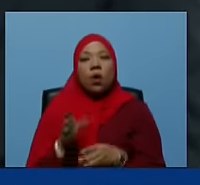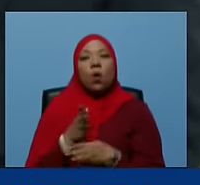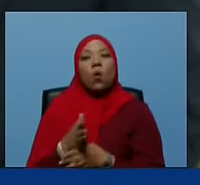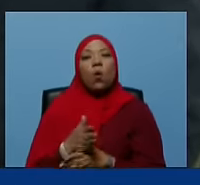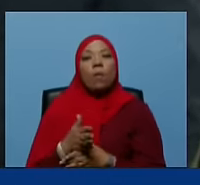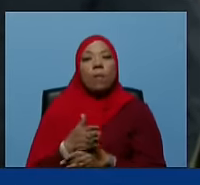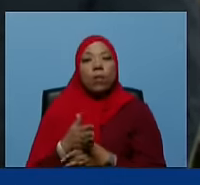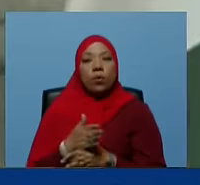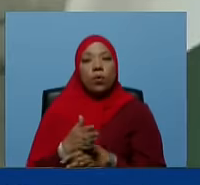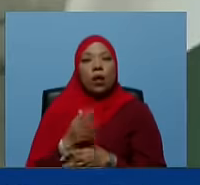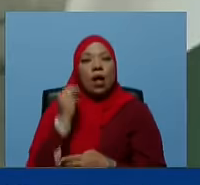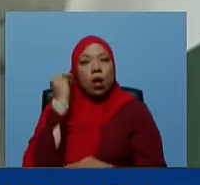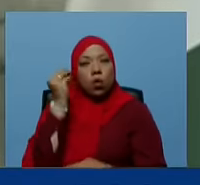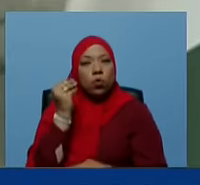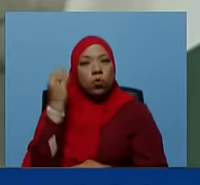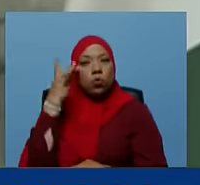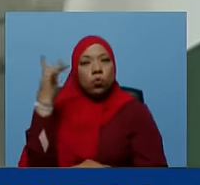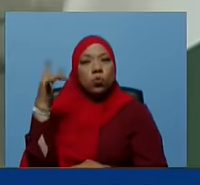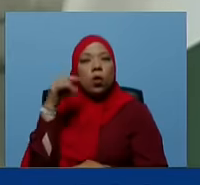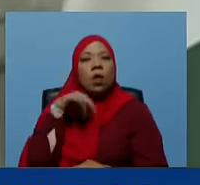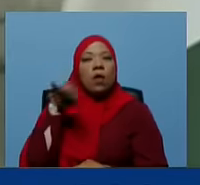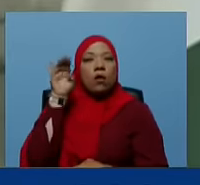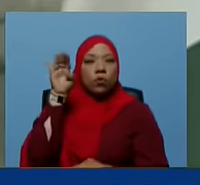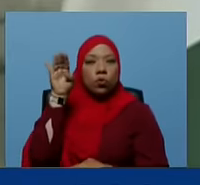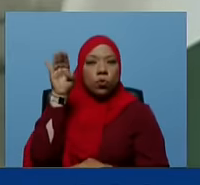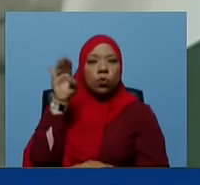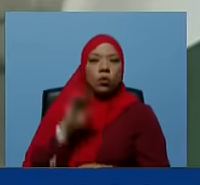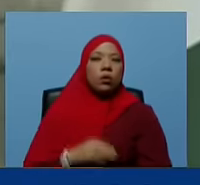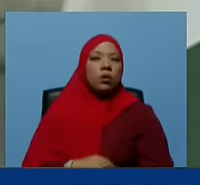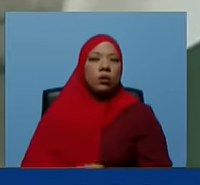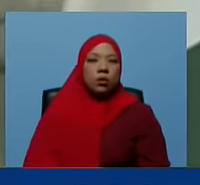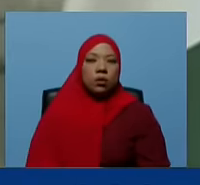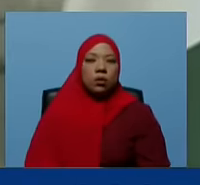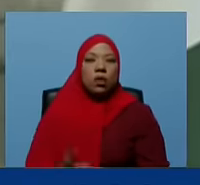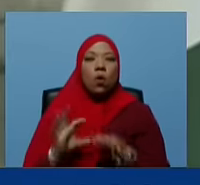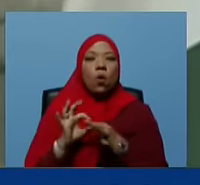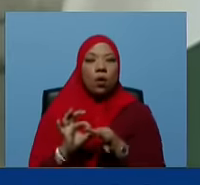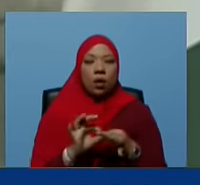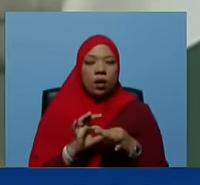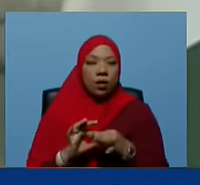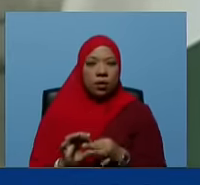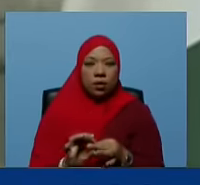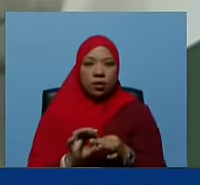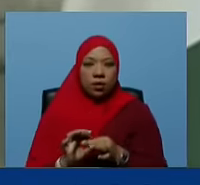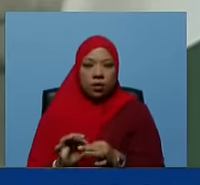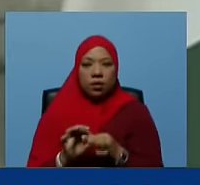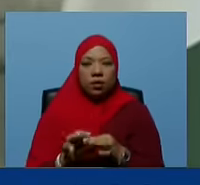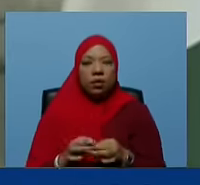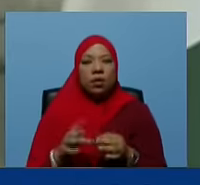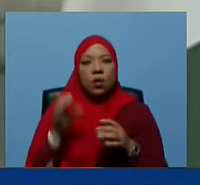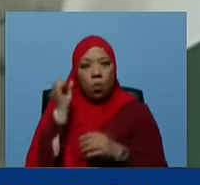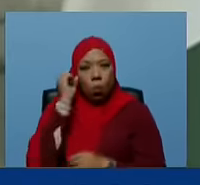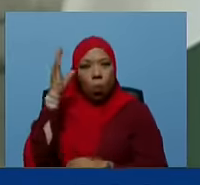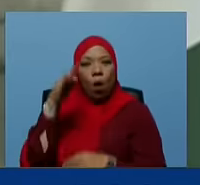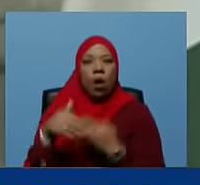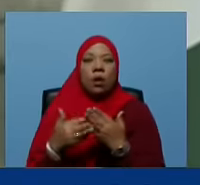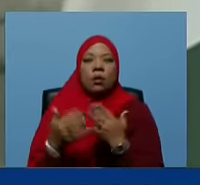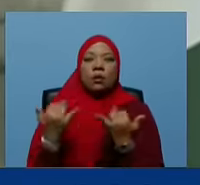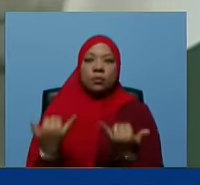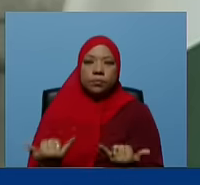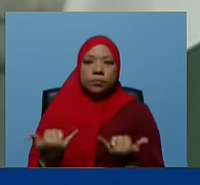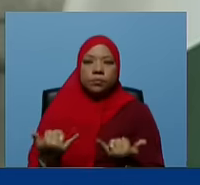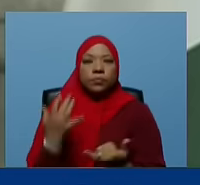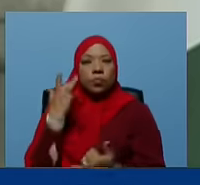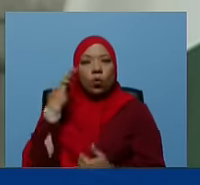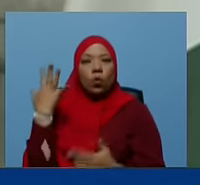compartimos los sueños del futuro. Estamos uniendo capacidades para